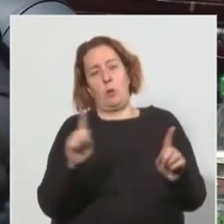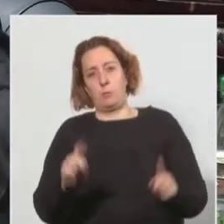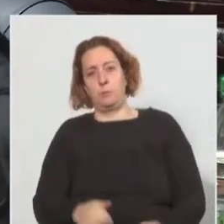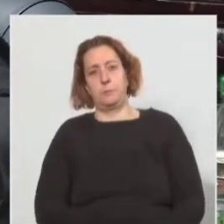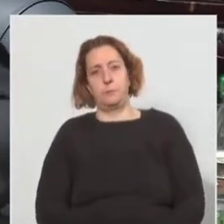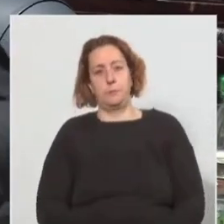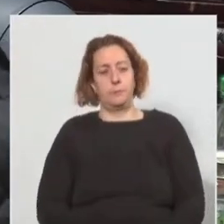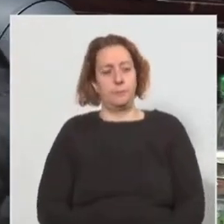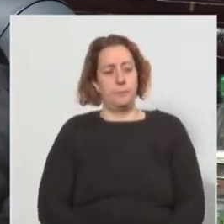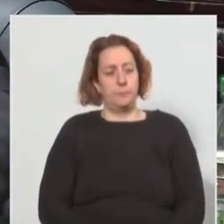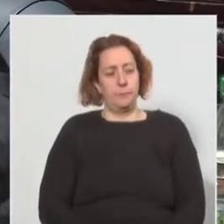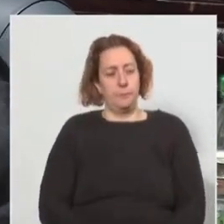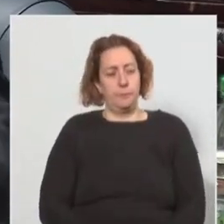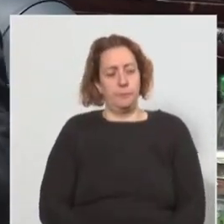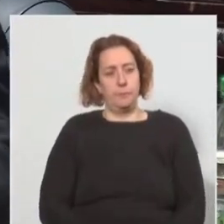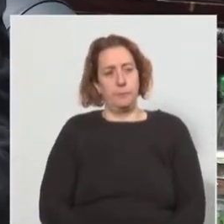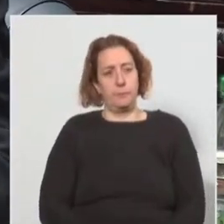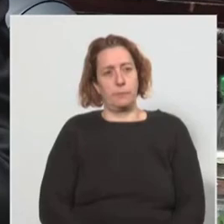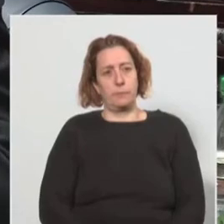no.